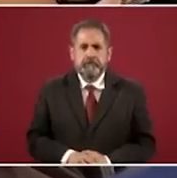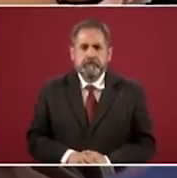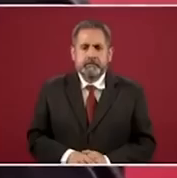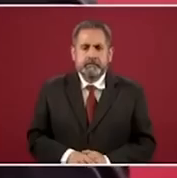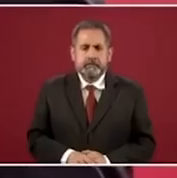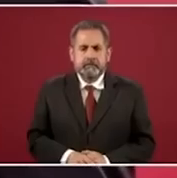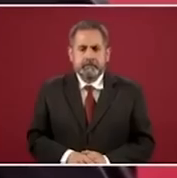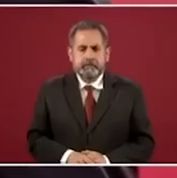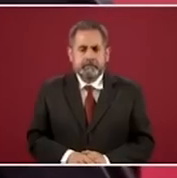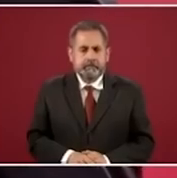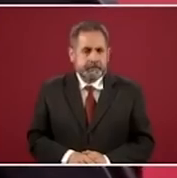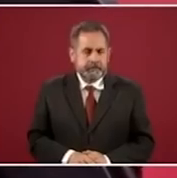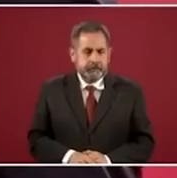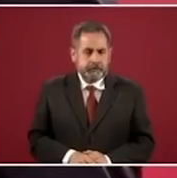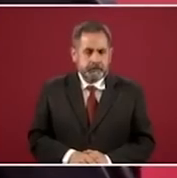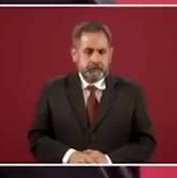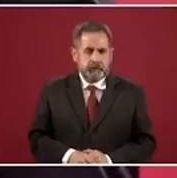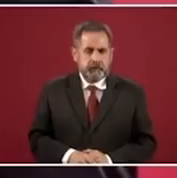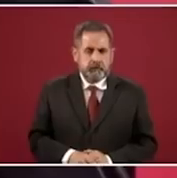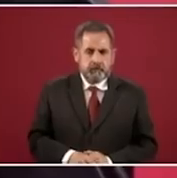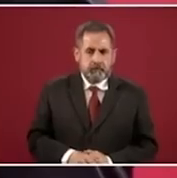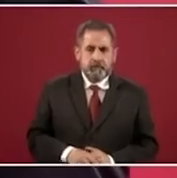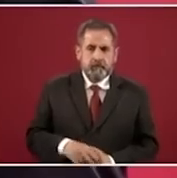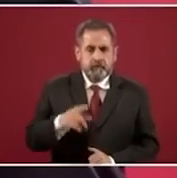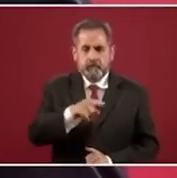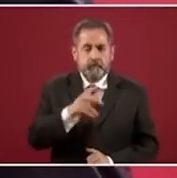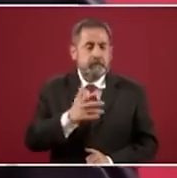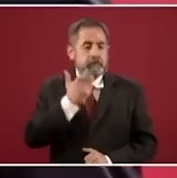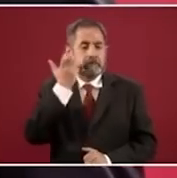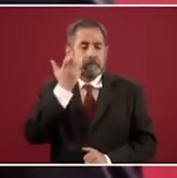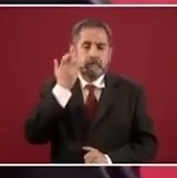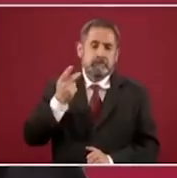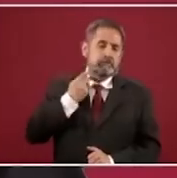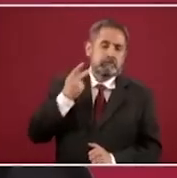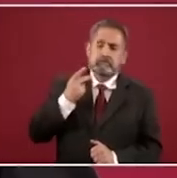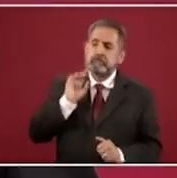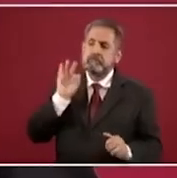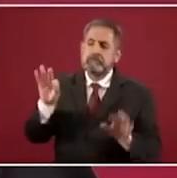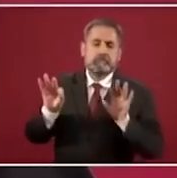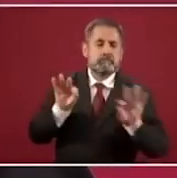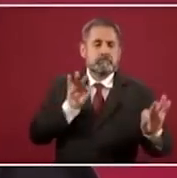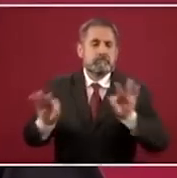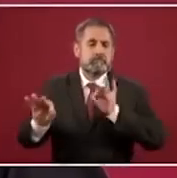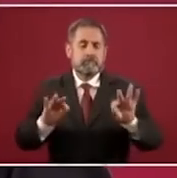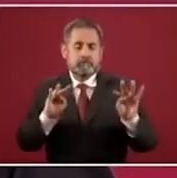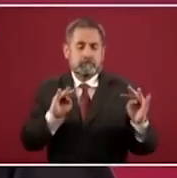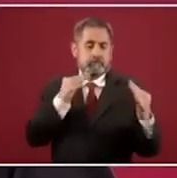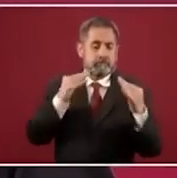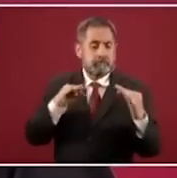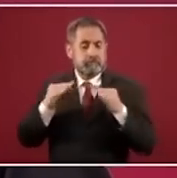1944. Que no se preste a la politiquería, porque ahí andan.